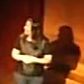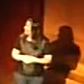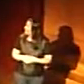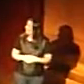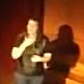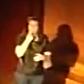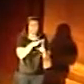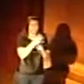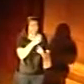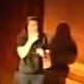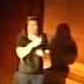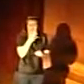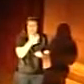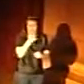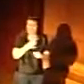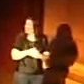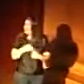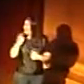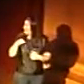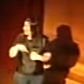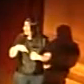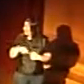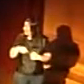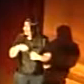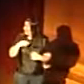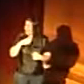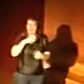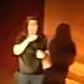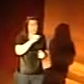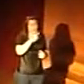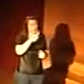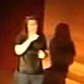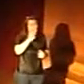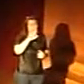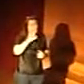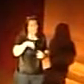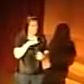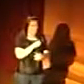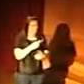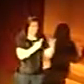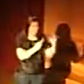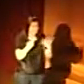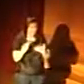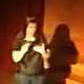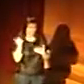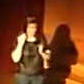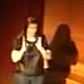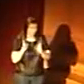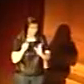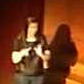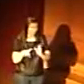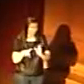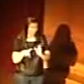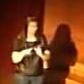fantástico o como José María abrial a final de su vida en el año 62 piensen que en este momento